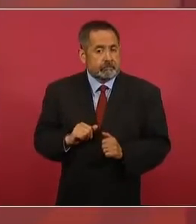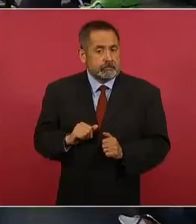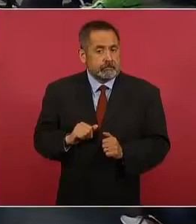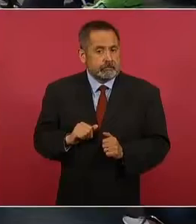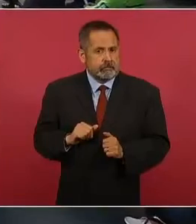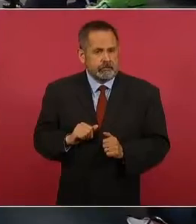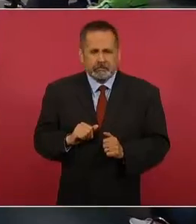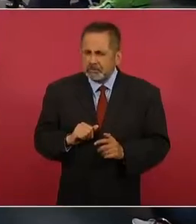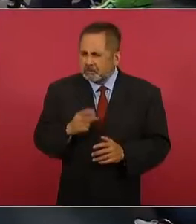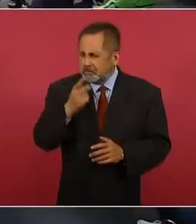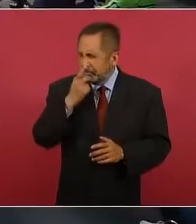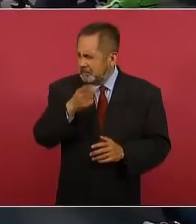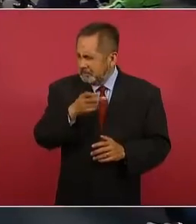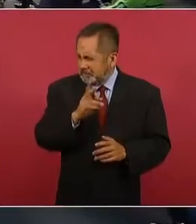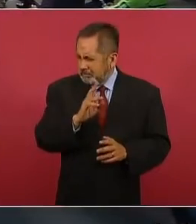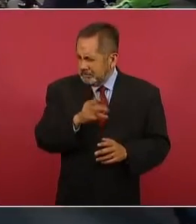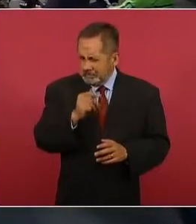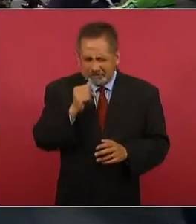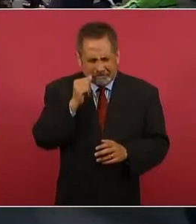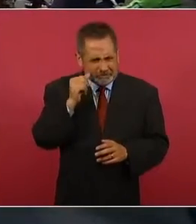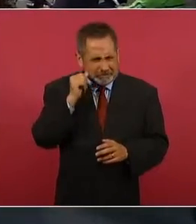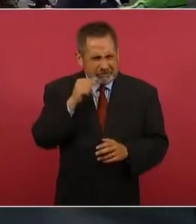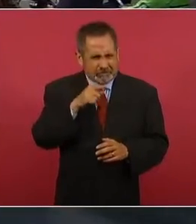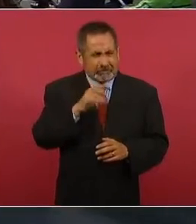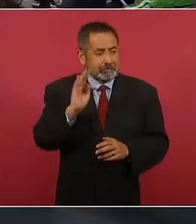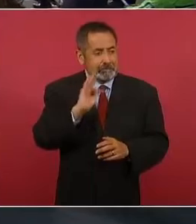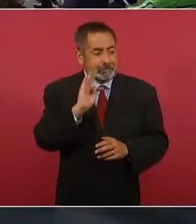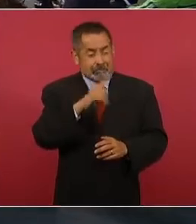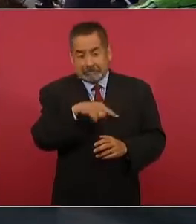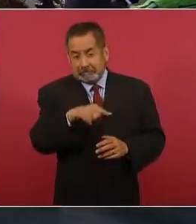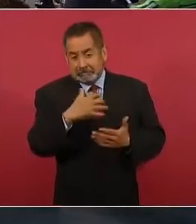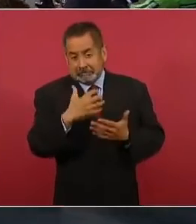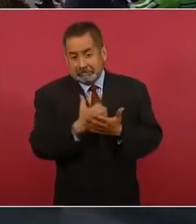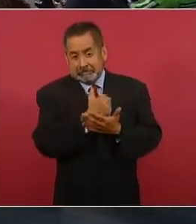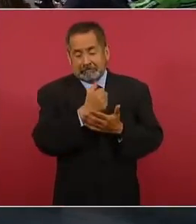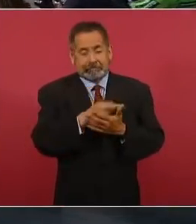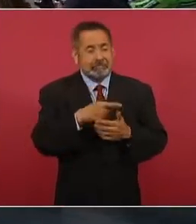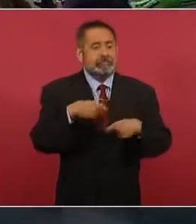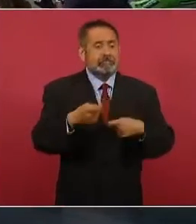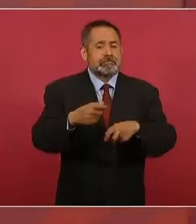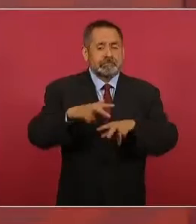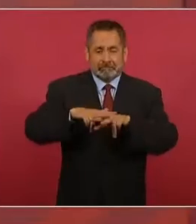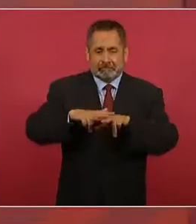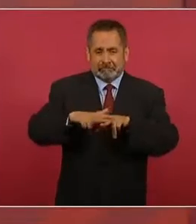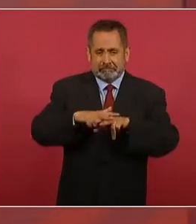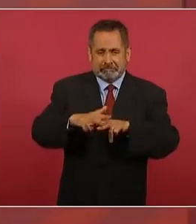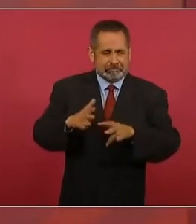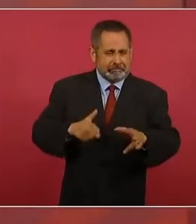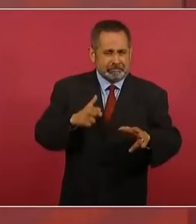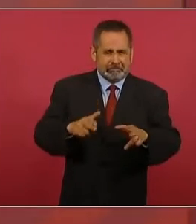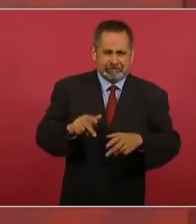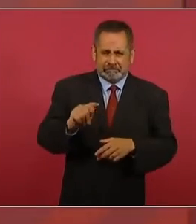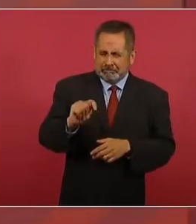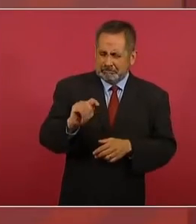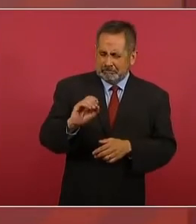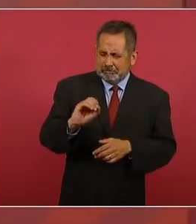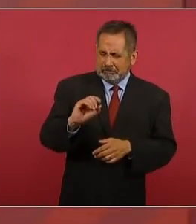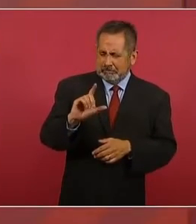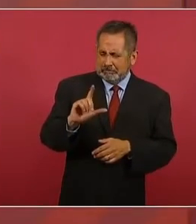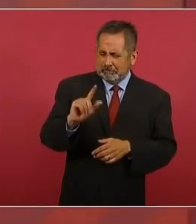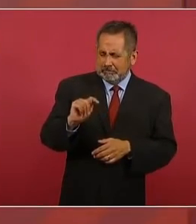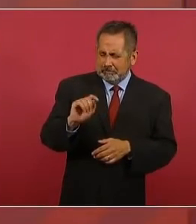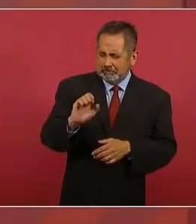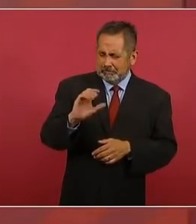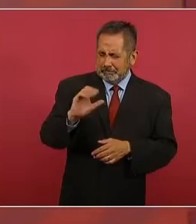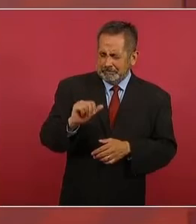que van a poner, si ganan, el tren Tolteca.